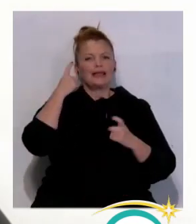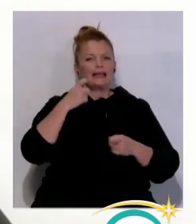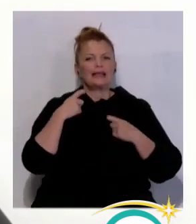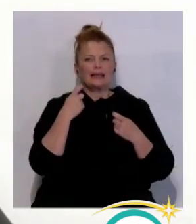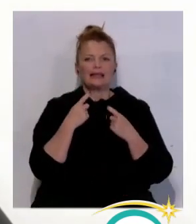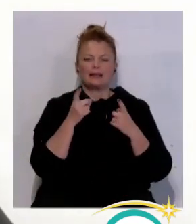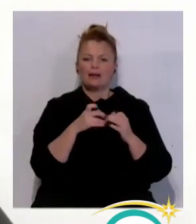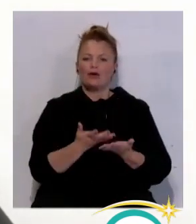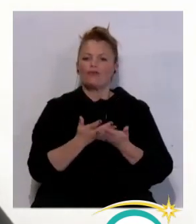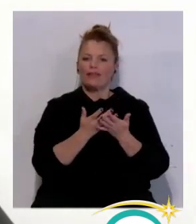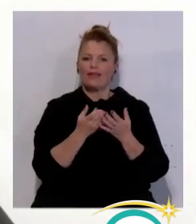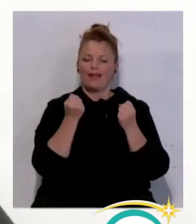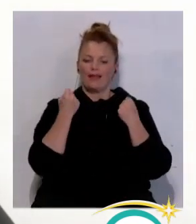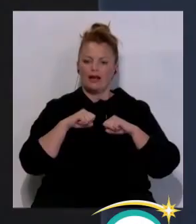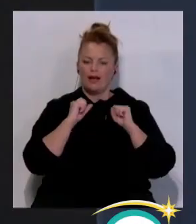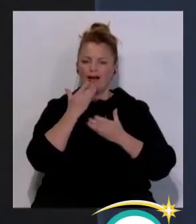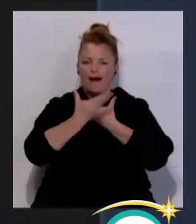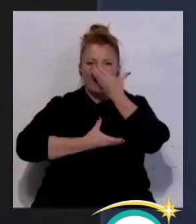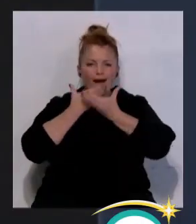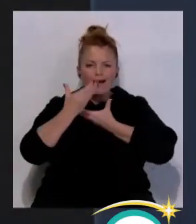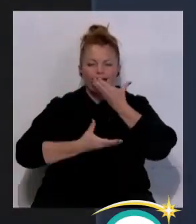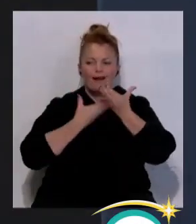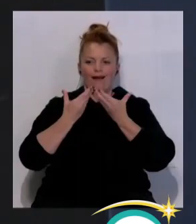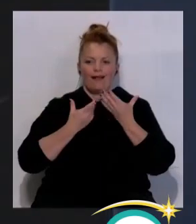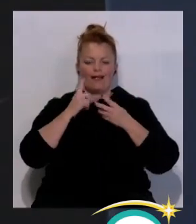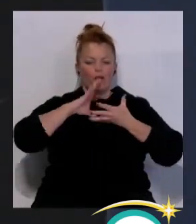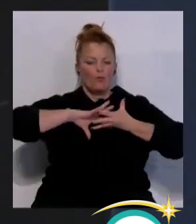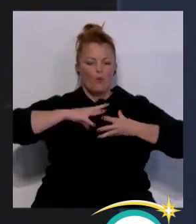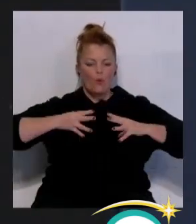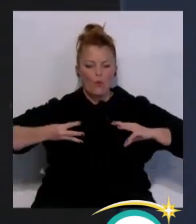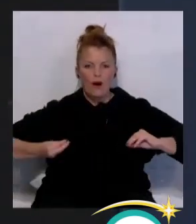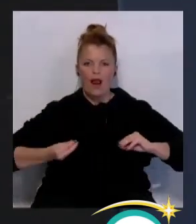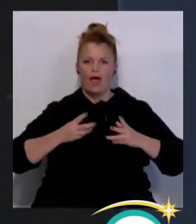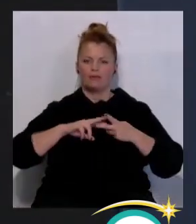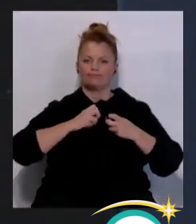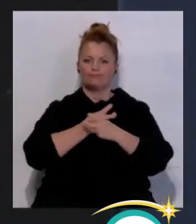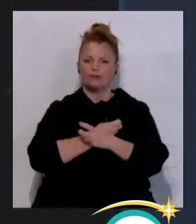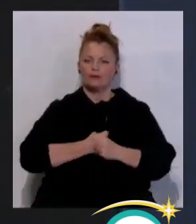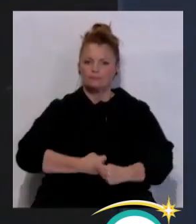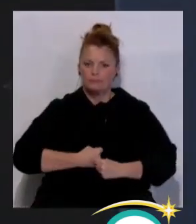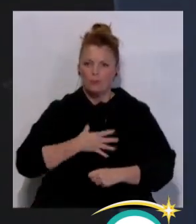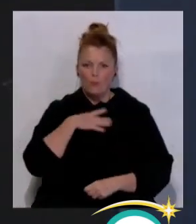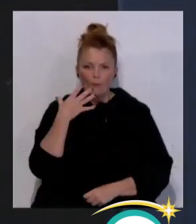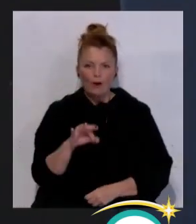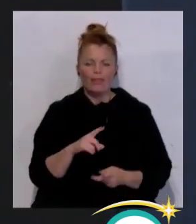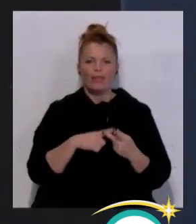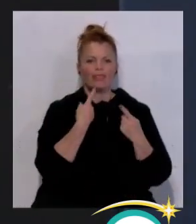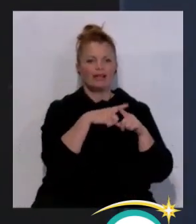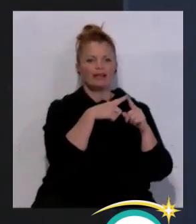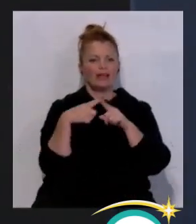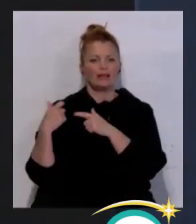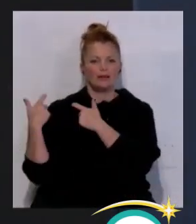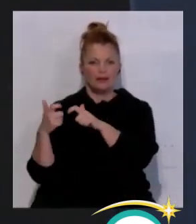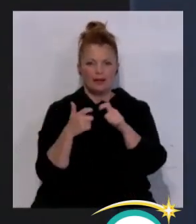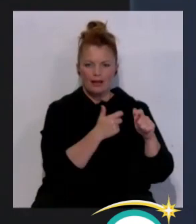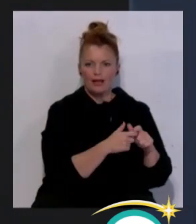también ofrecer ejercicios de calentamiento, de resistencia muscular, resistencia cardiorrespiratoria en las distintas modalidades que tenemos aquí, en